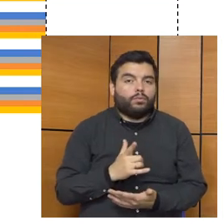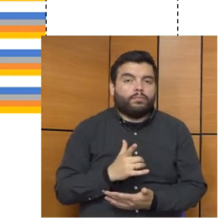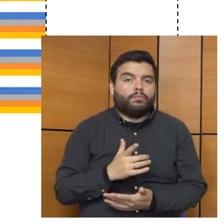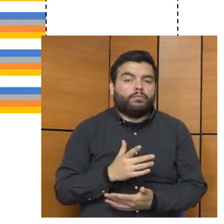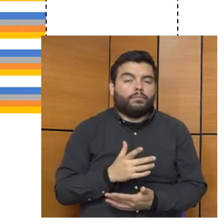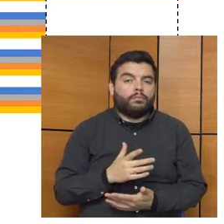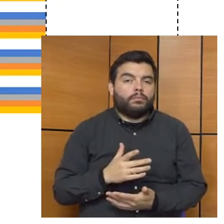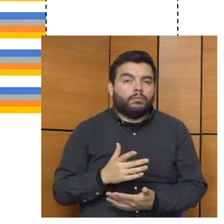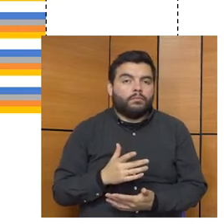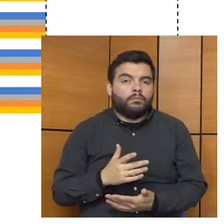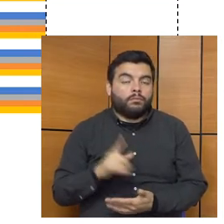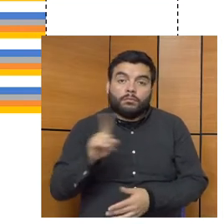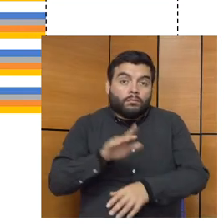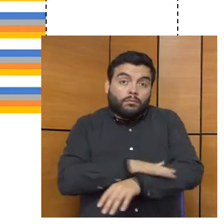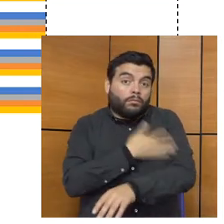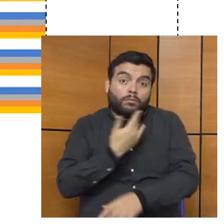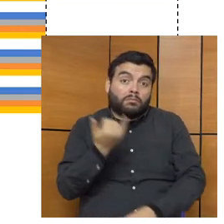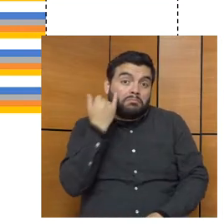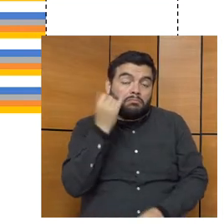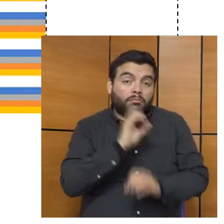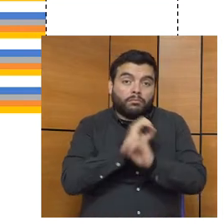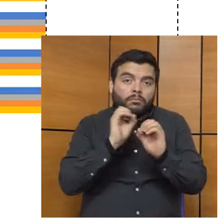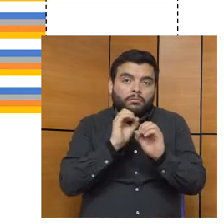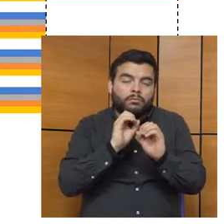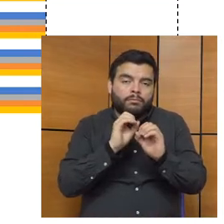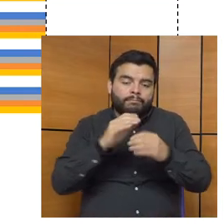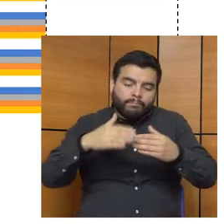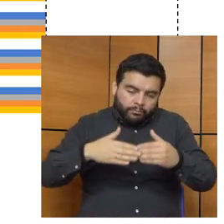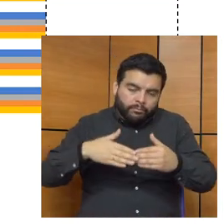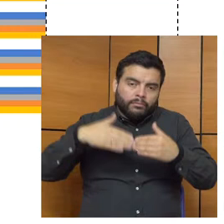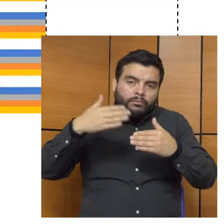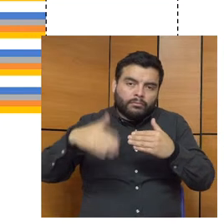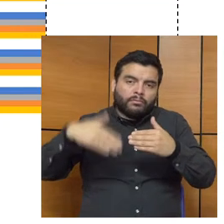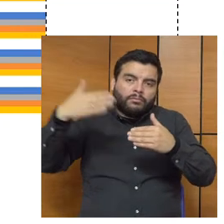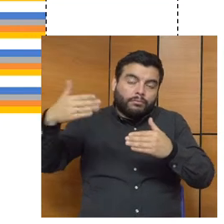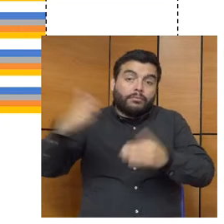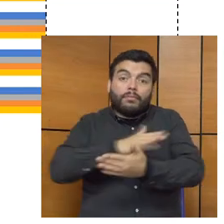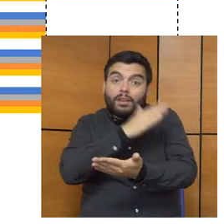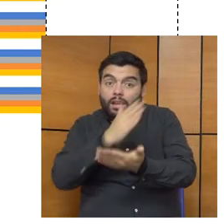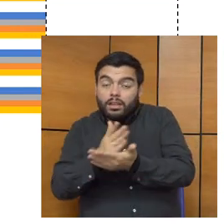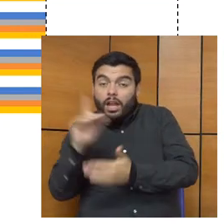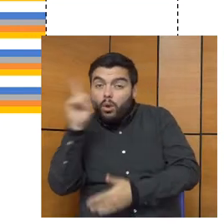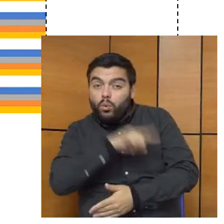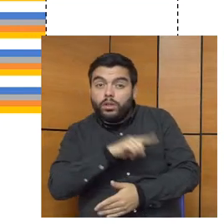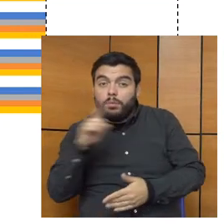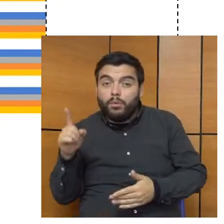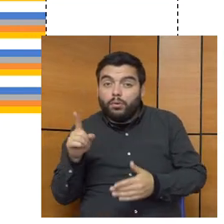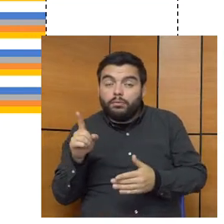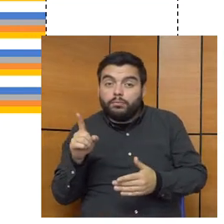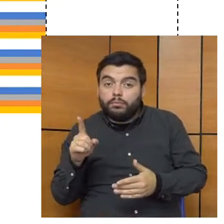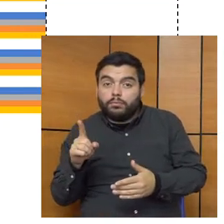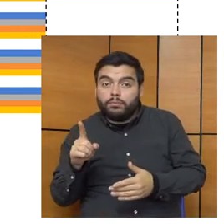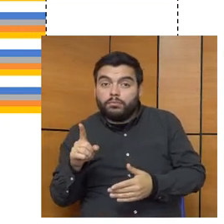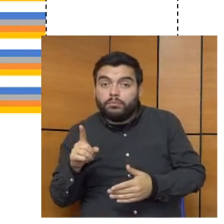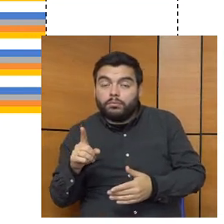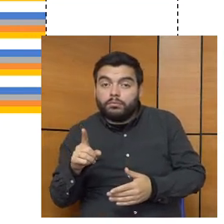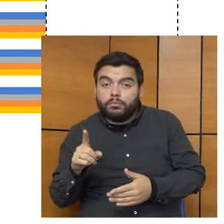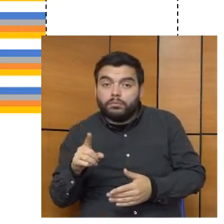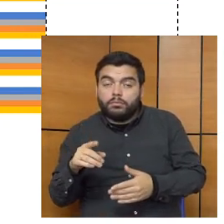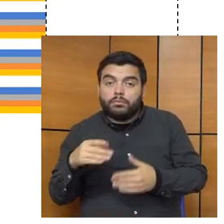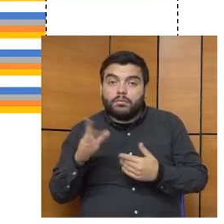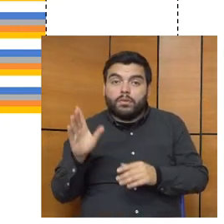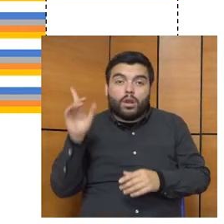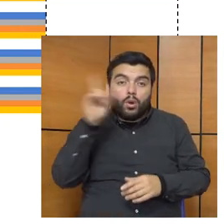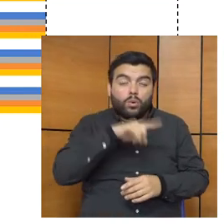sí, no se sienten incómodos. Y así sucesivamente. Hasta que llegamos al último, que son los que evitan la tecnología. Son gente que